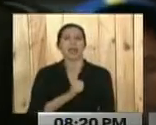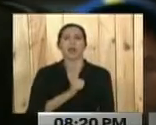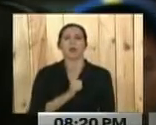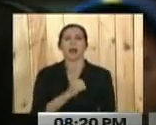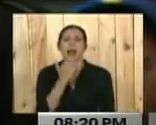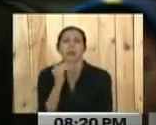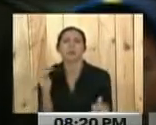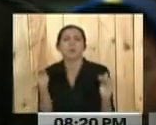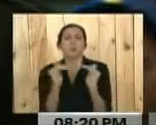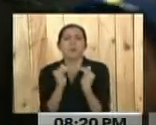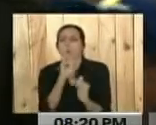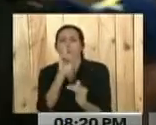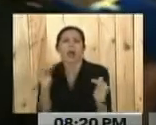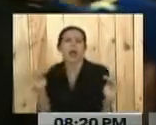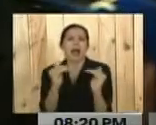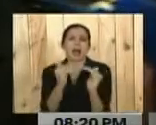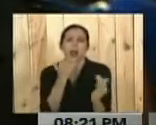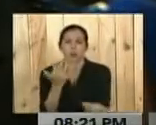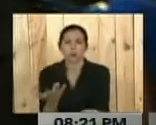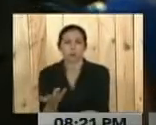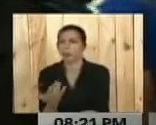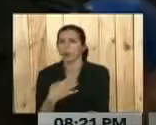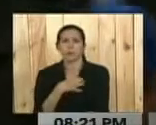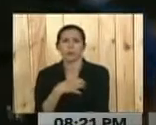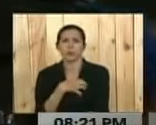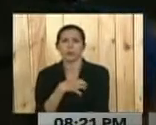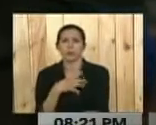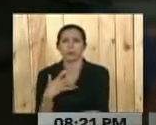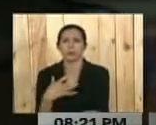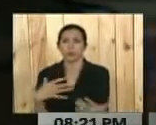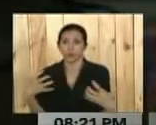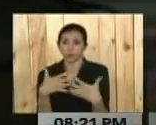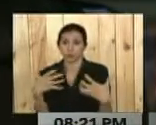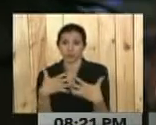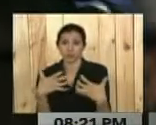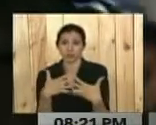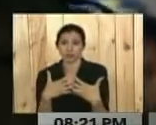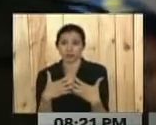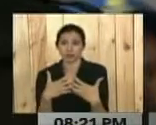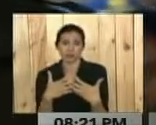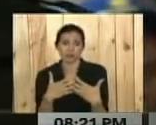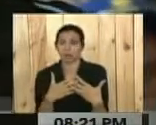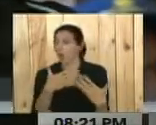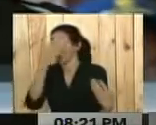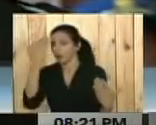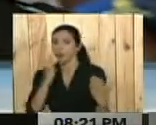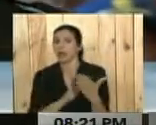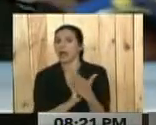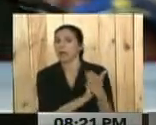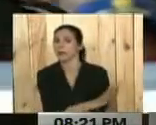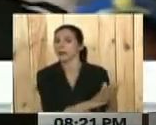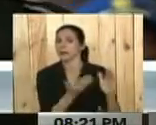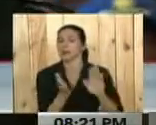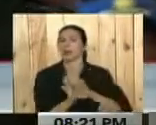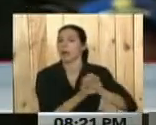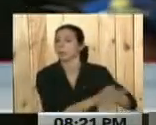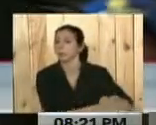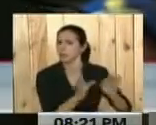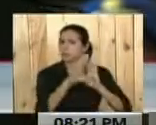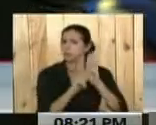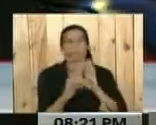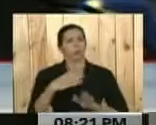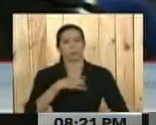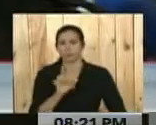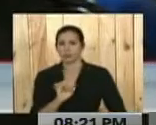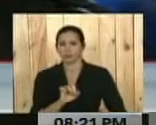¿Cuál es el lugar común de todo esto? Que no podemos dar batallas fuera de la Constitución y que no podemos invocar a la guerra,